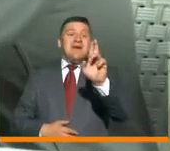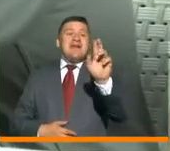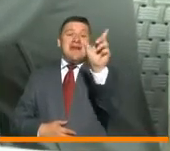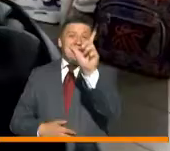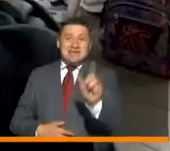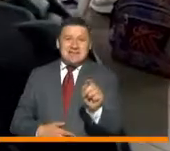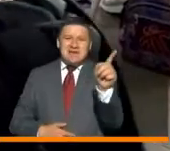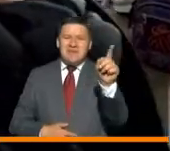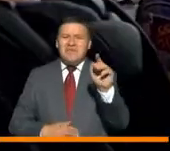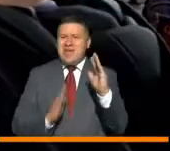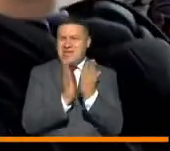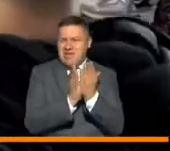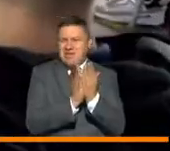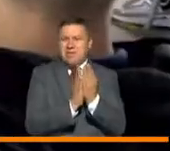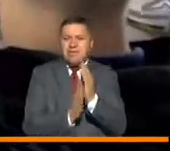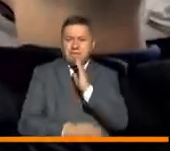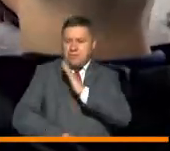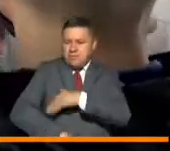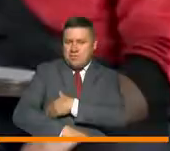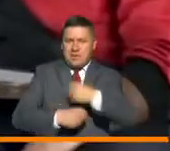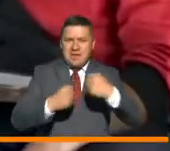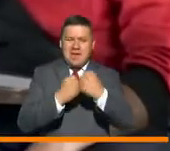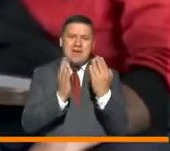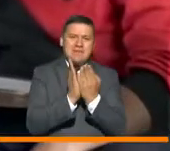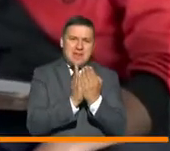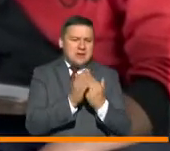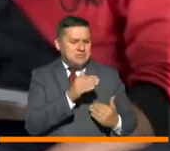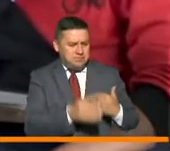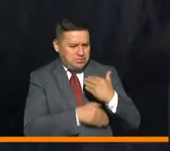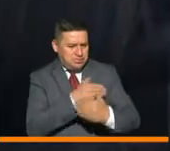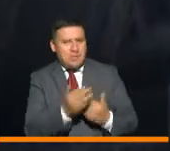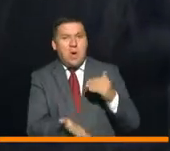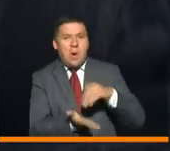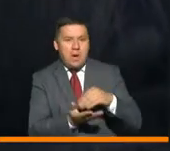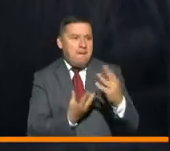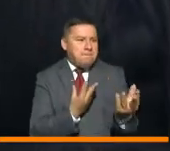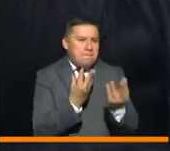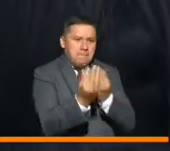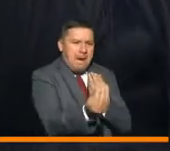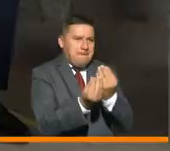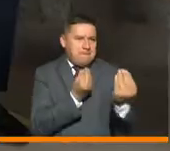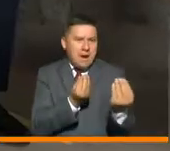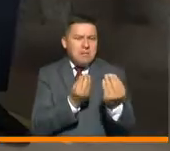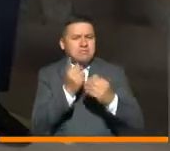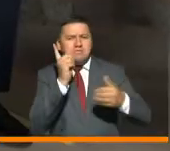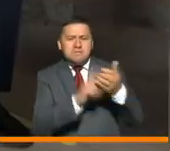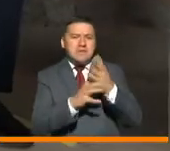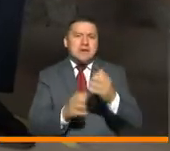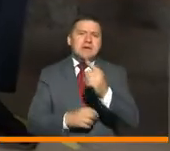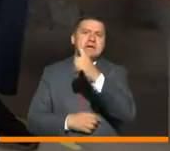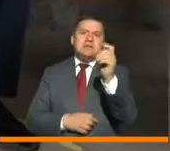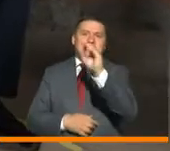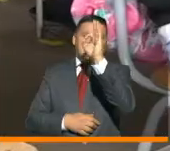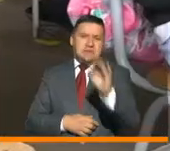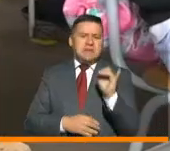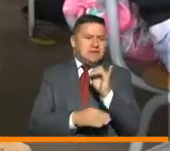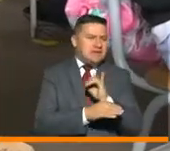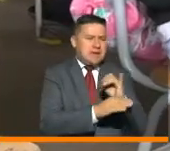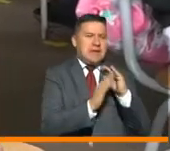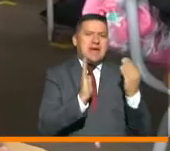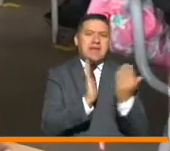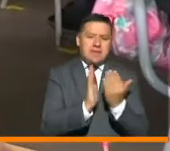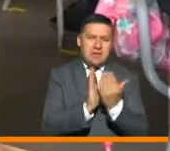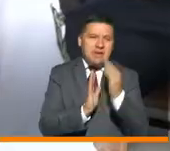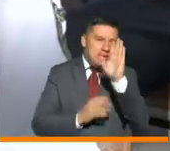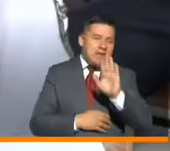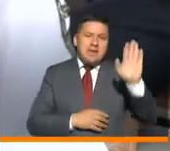autoridades locales, de la mano del Ministerio de Educación, avanzan en el regreso con alternancia, que llegará al 100% de las instituciones